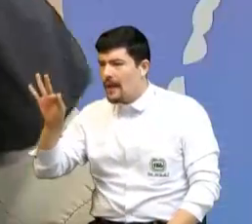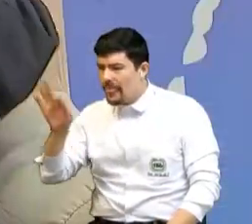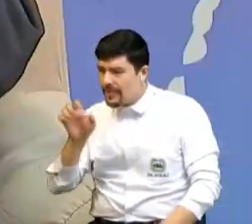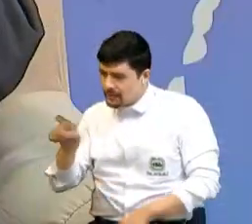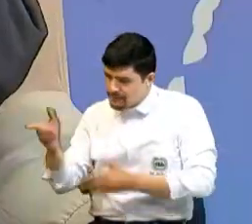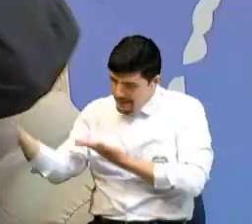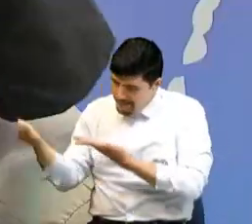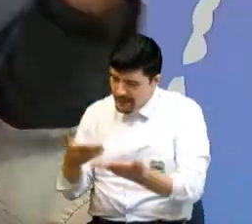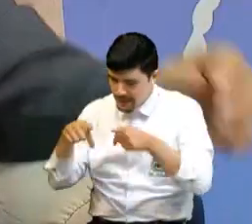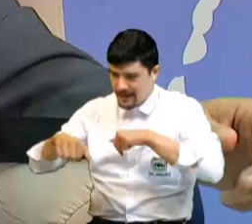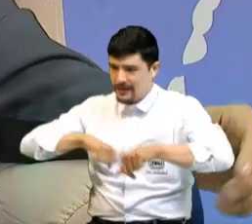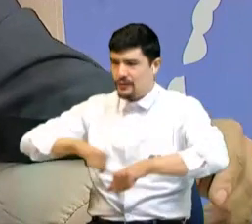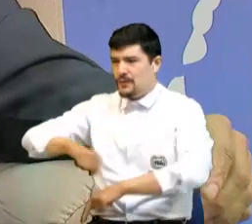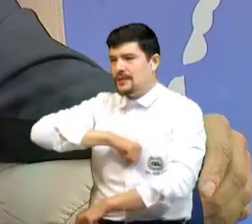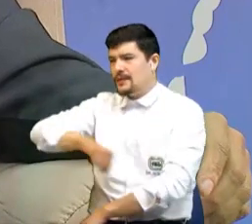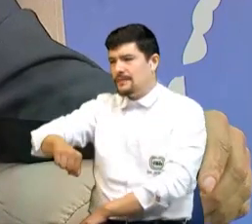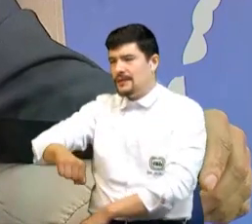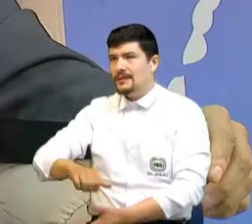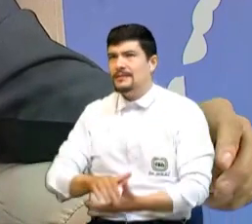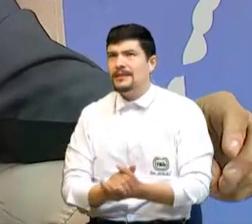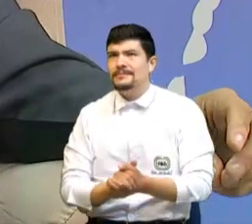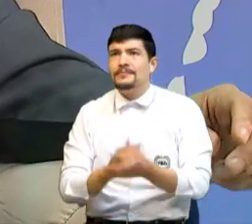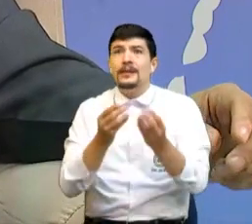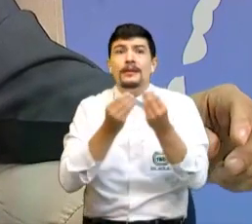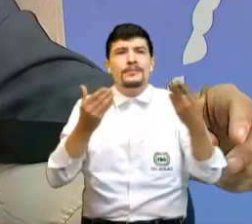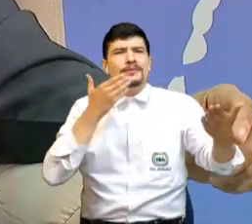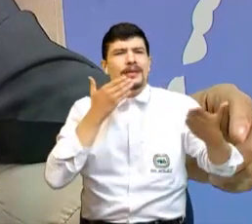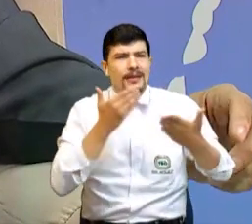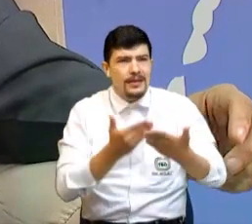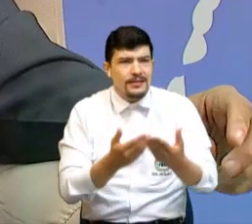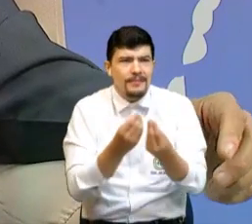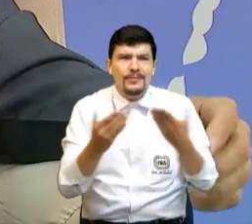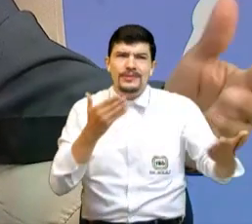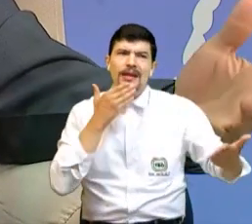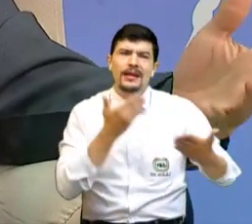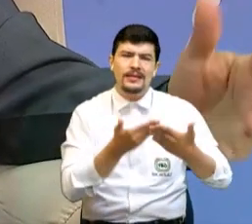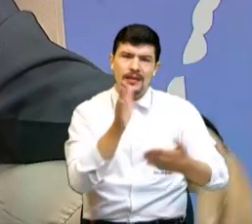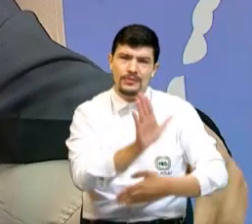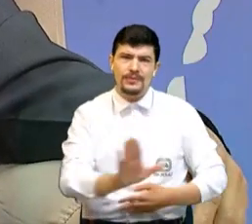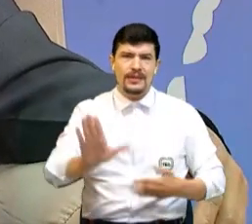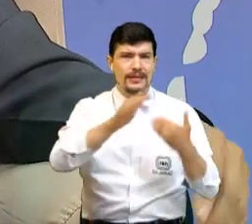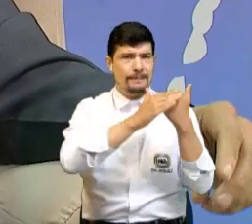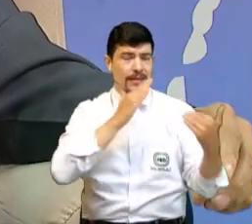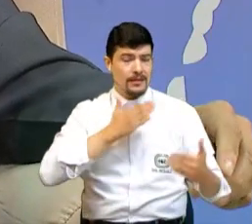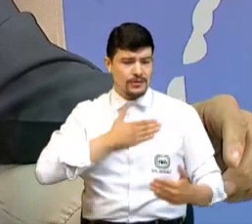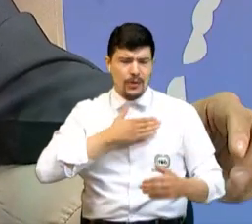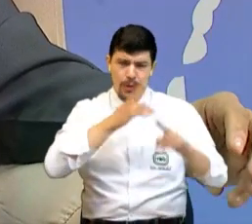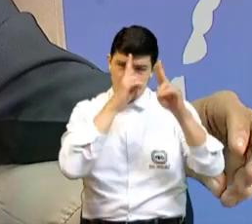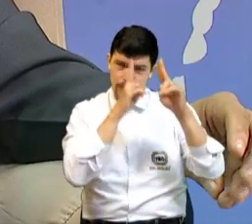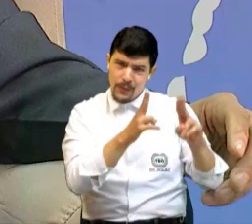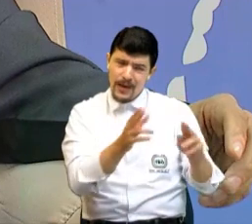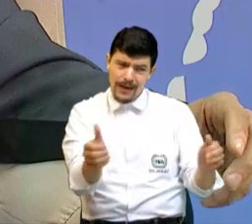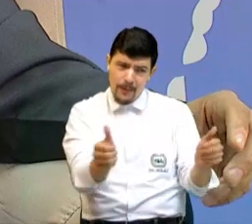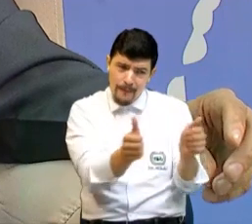Buenas tardes, doctora Marlene. Pues muchísimas gracias por la invitación y para mí fue un honor